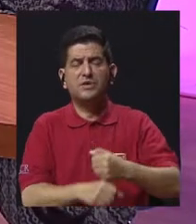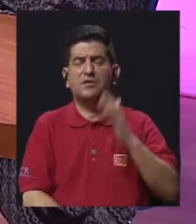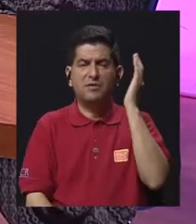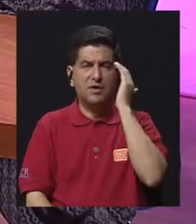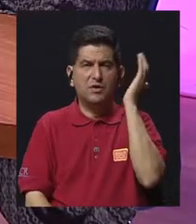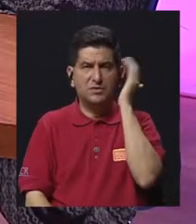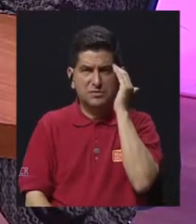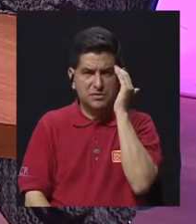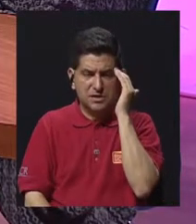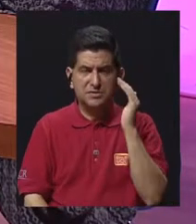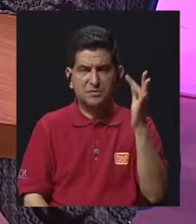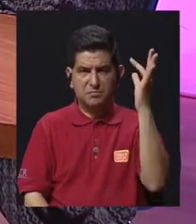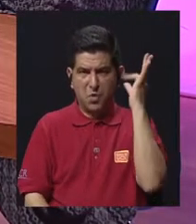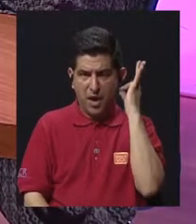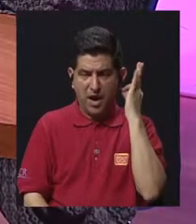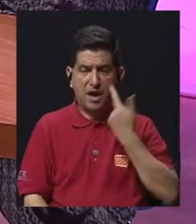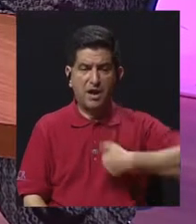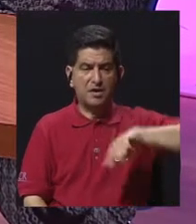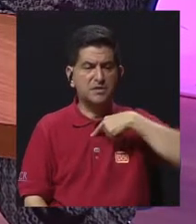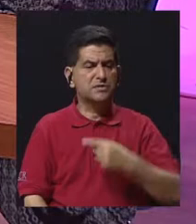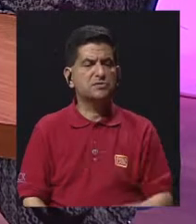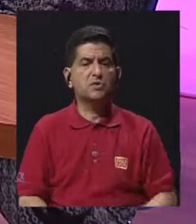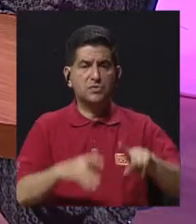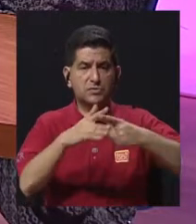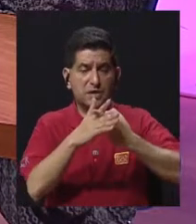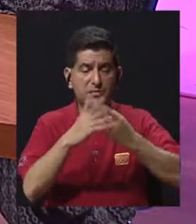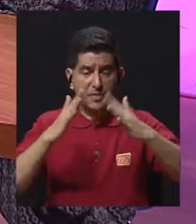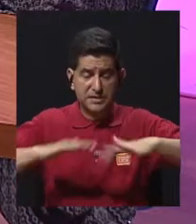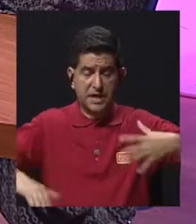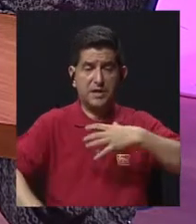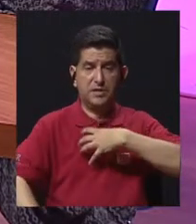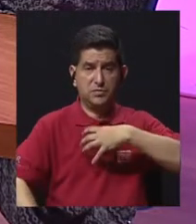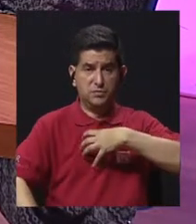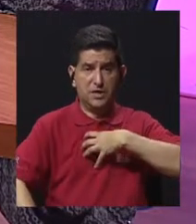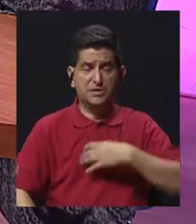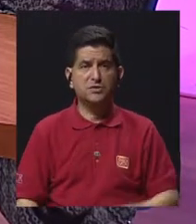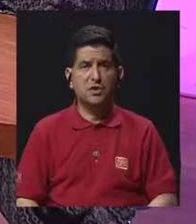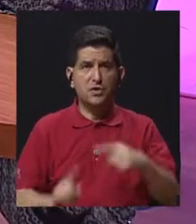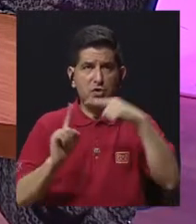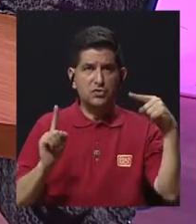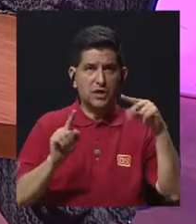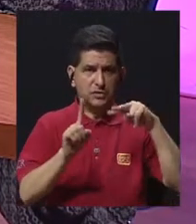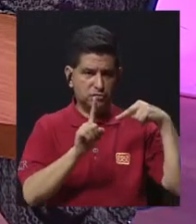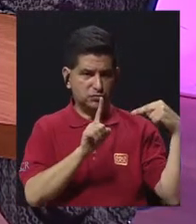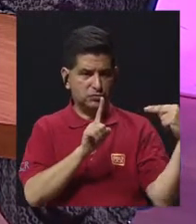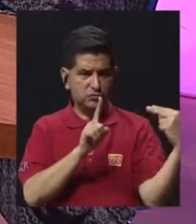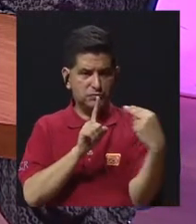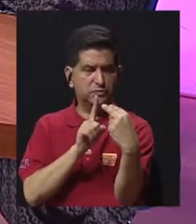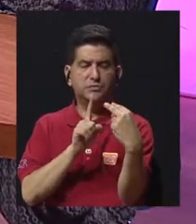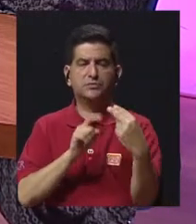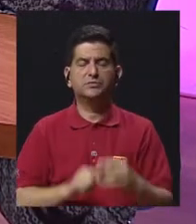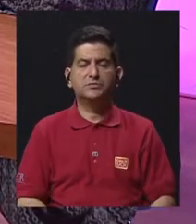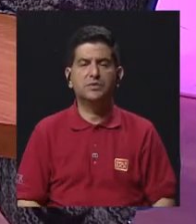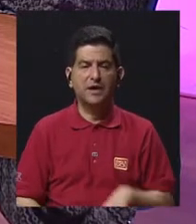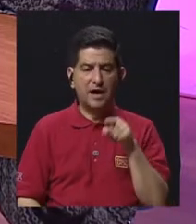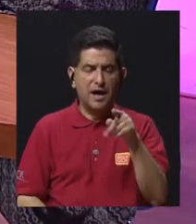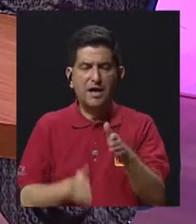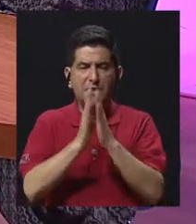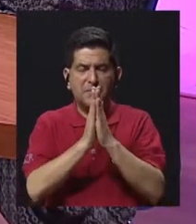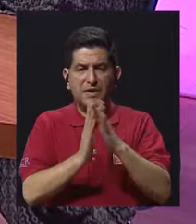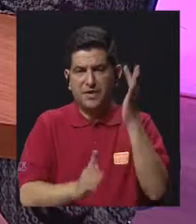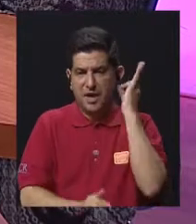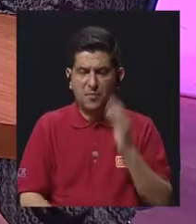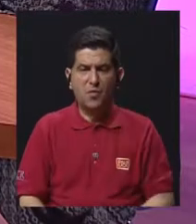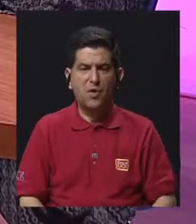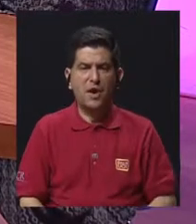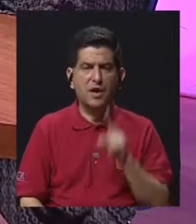conciencia con las mujeres. Y estamos empezando en el espacio de nosotros desde el observatorio a pedirle a las mujeres que